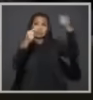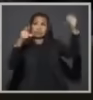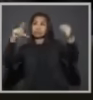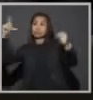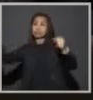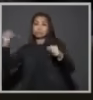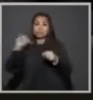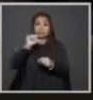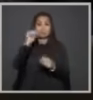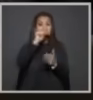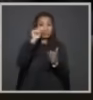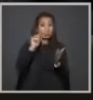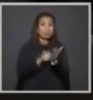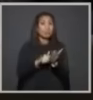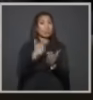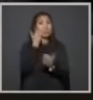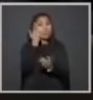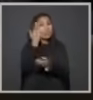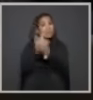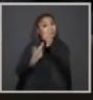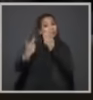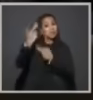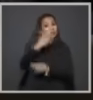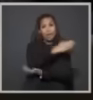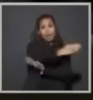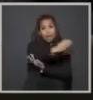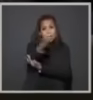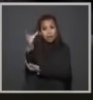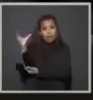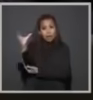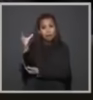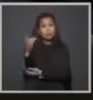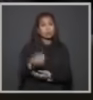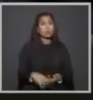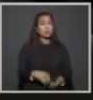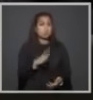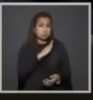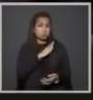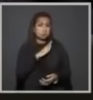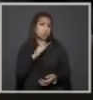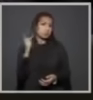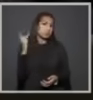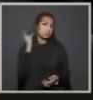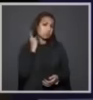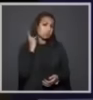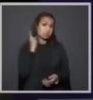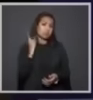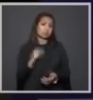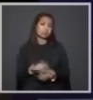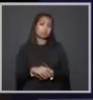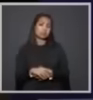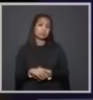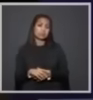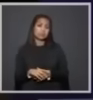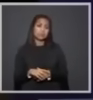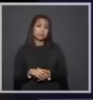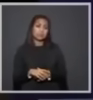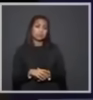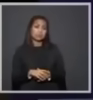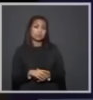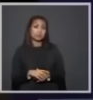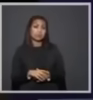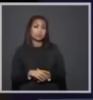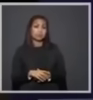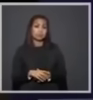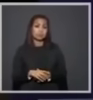a regresar al campo porque también como política, y esto significa un cambio, ya no